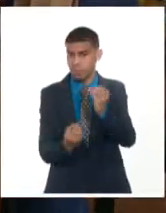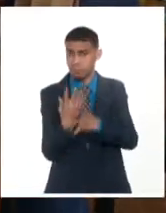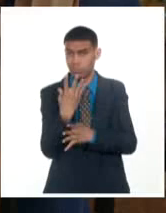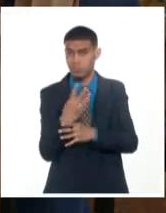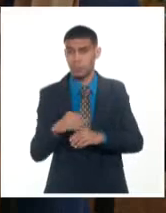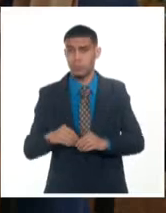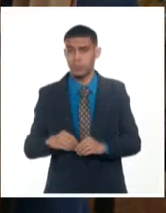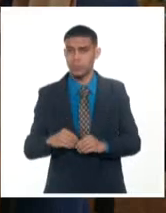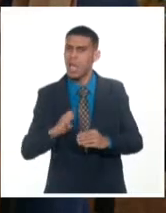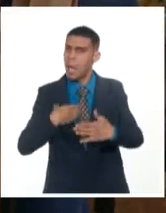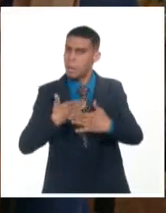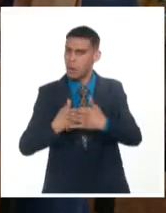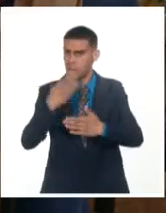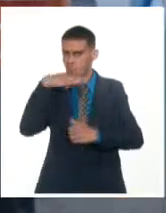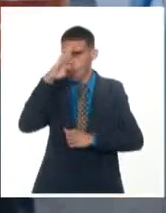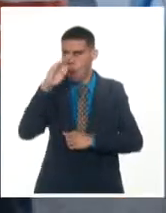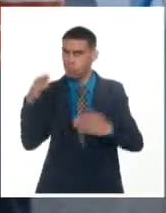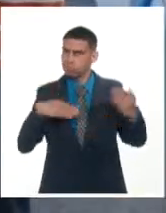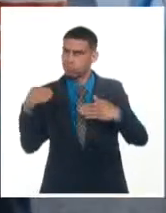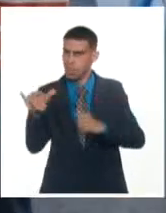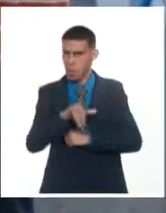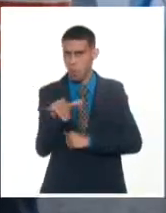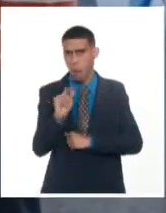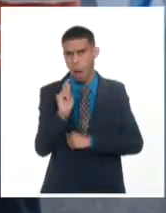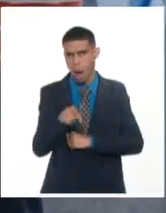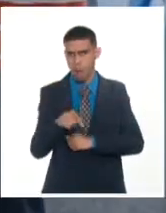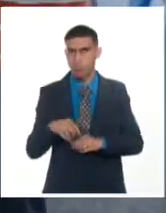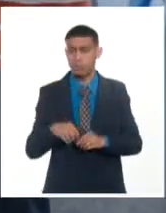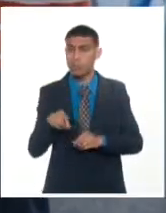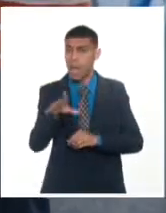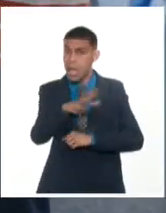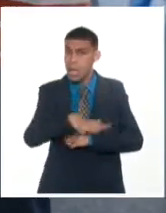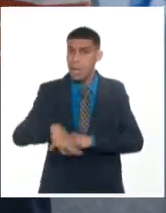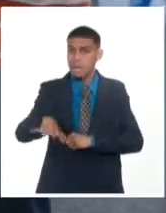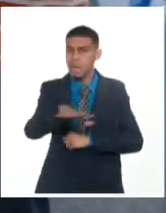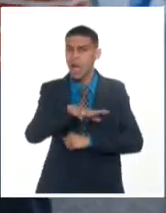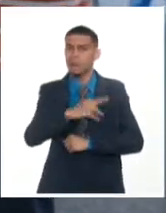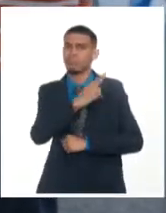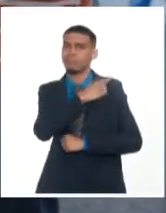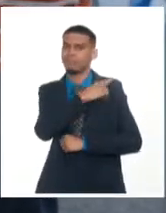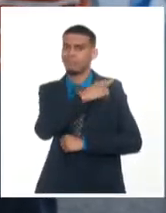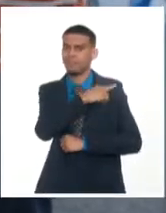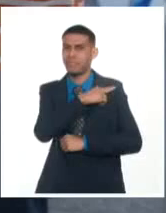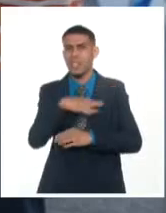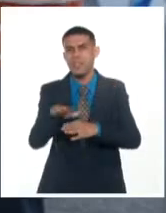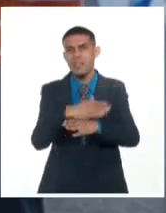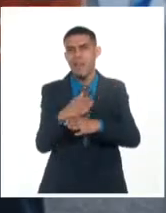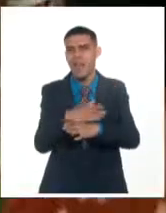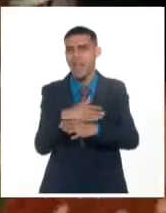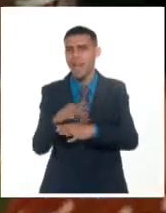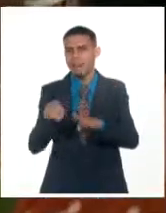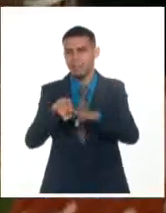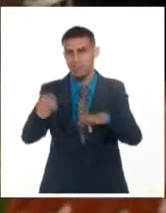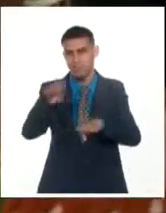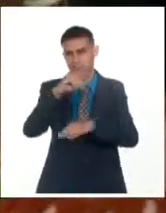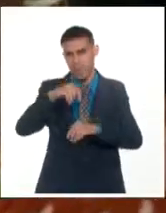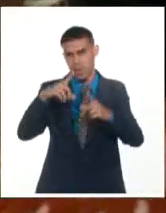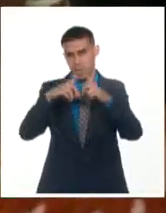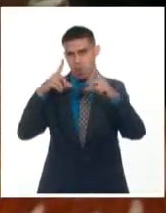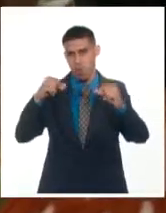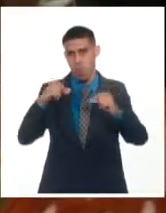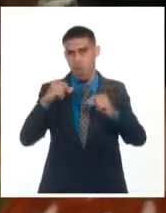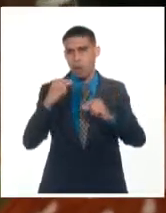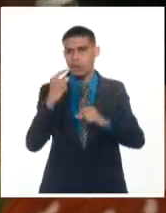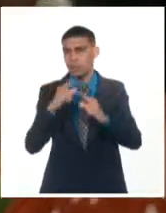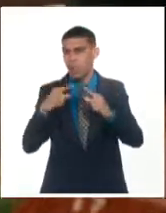las empresas cubanas. Asimismo, fue un espacio donde confluyeron directivos de diversos ministerios del país con el objetivo de conocer